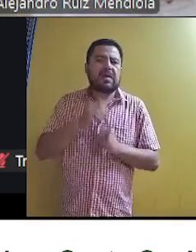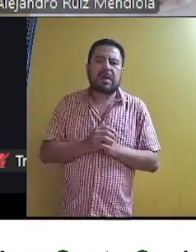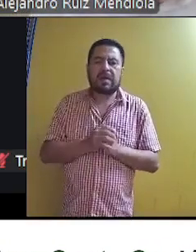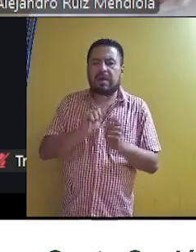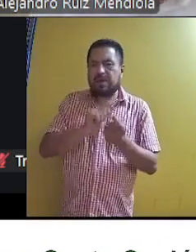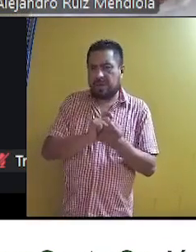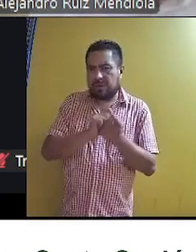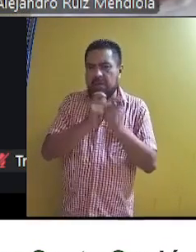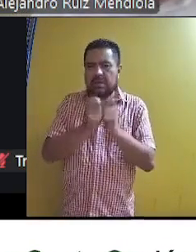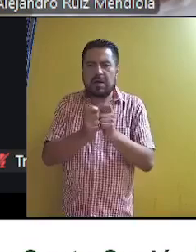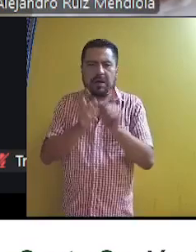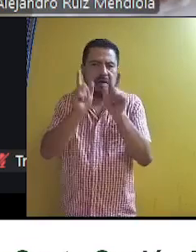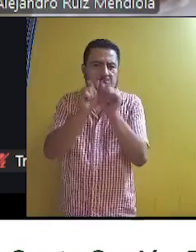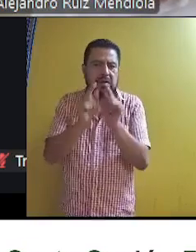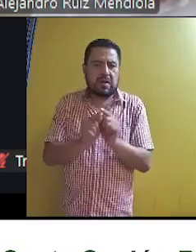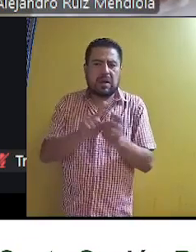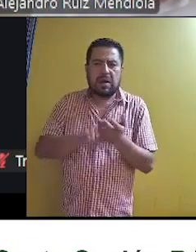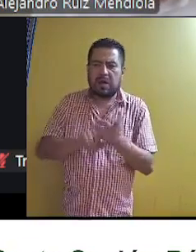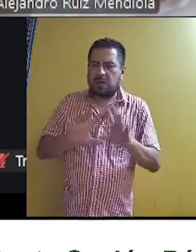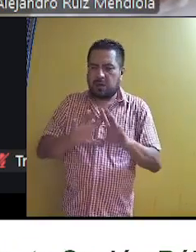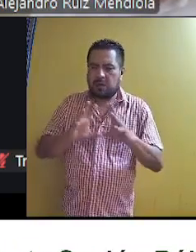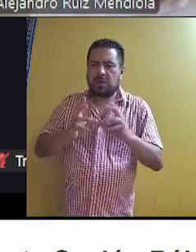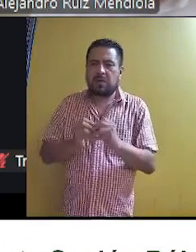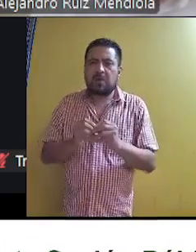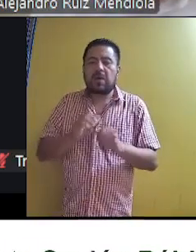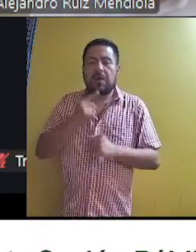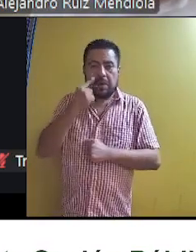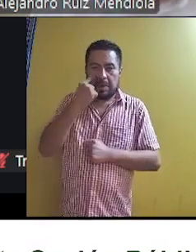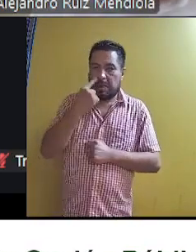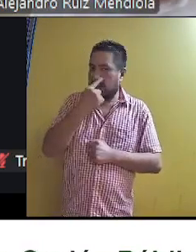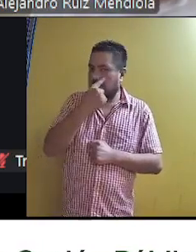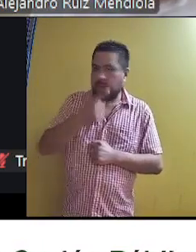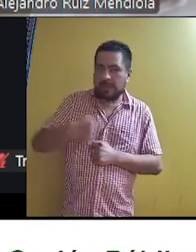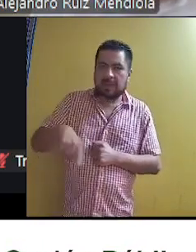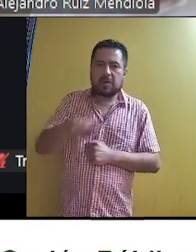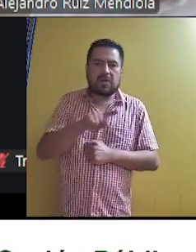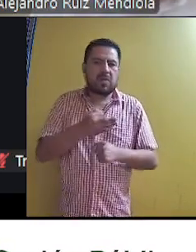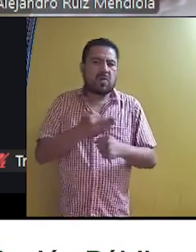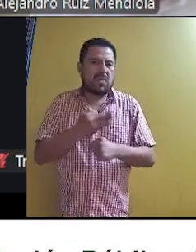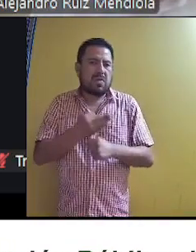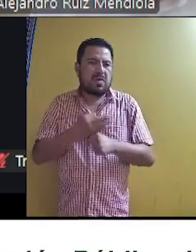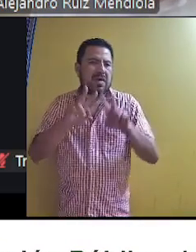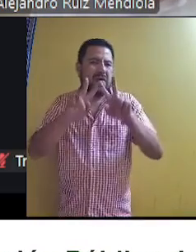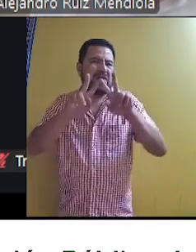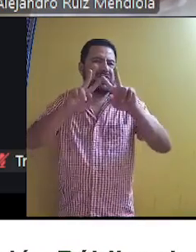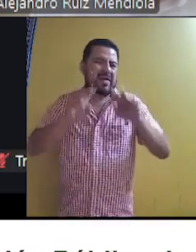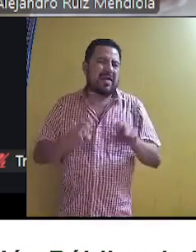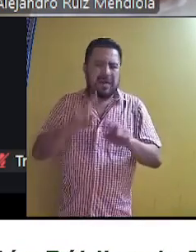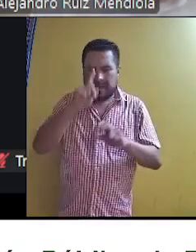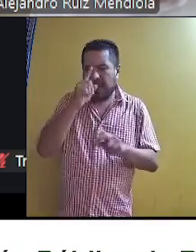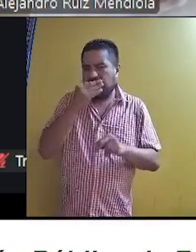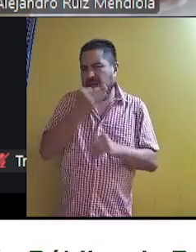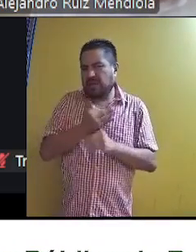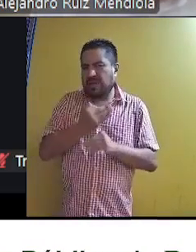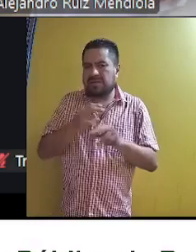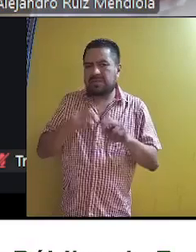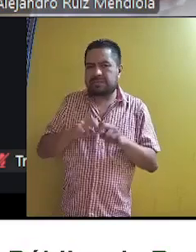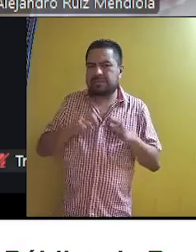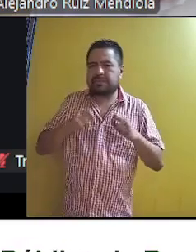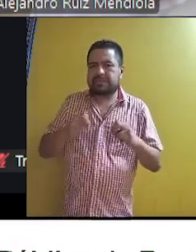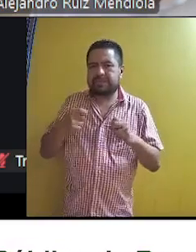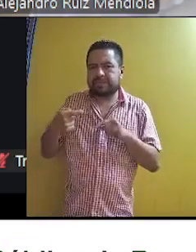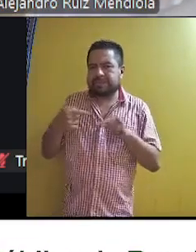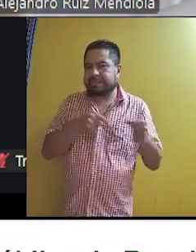de manera sistemática y funcional, pongo a su consideración la lista de los asuntos a discutirse en la presente sesión.